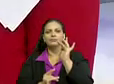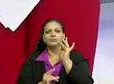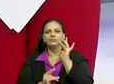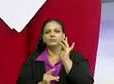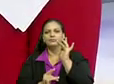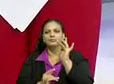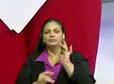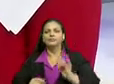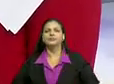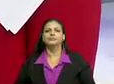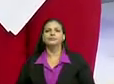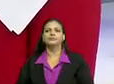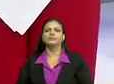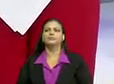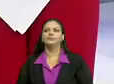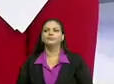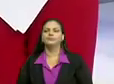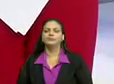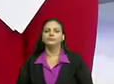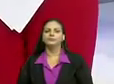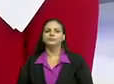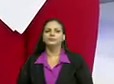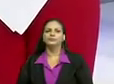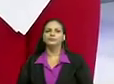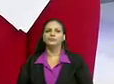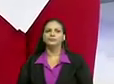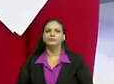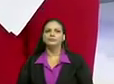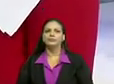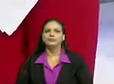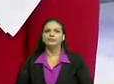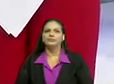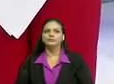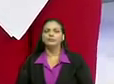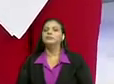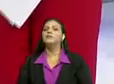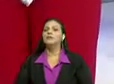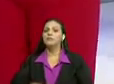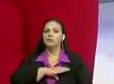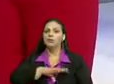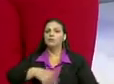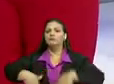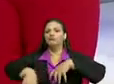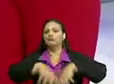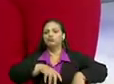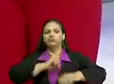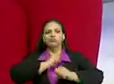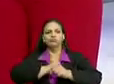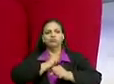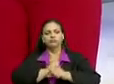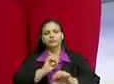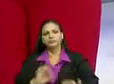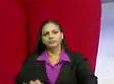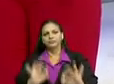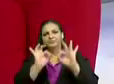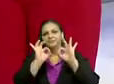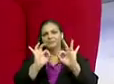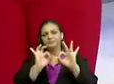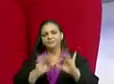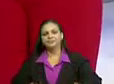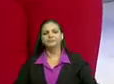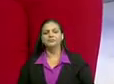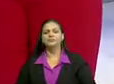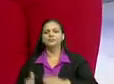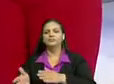Ahí teníamos la nota periodística que da cuenta de este extraordinario trabajo policial. Pero ahora tenemos más. Y es